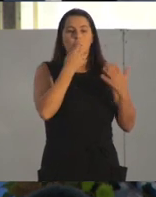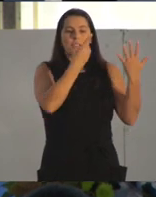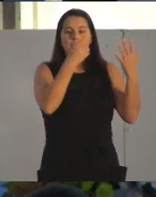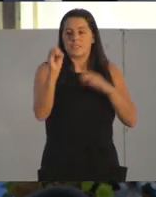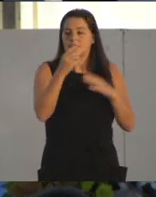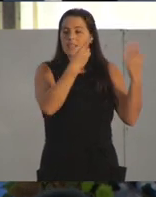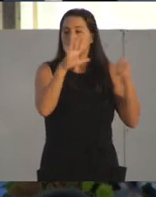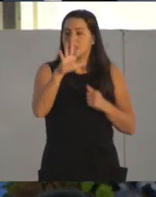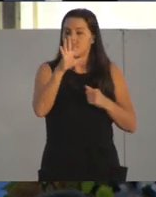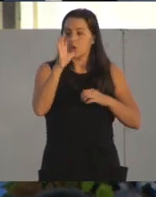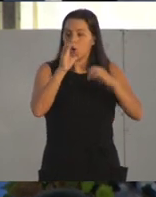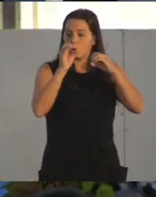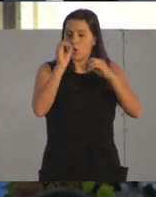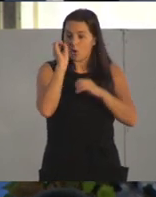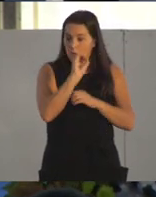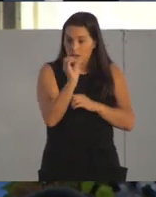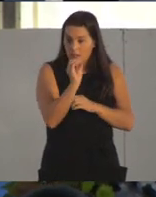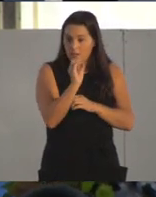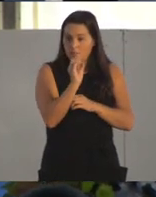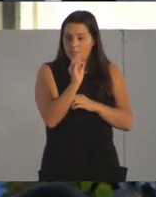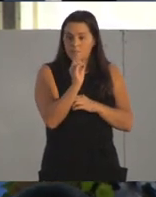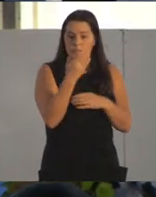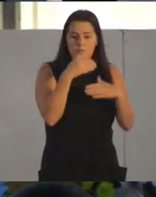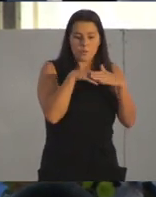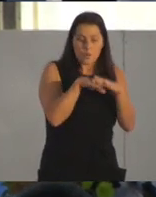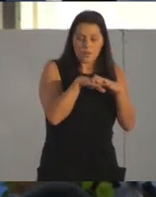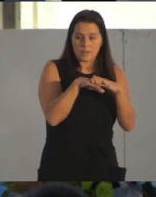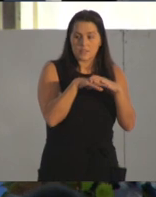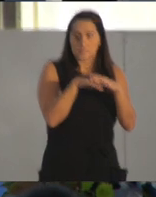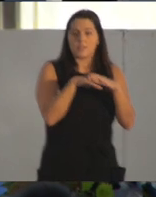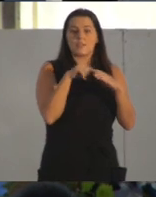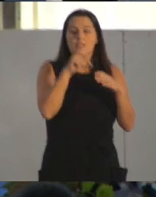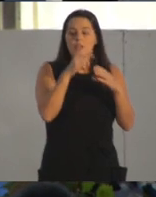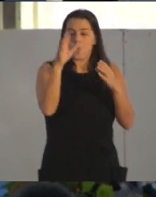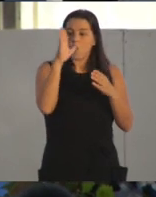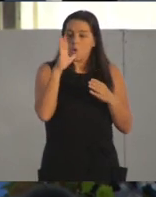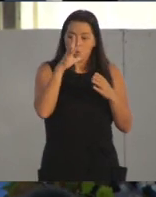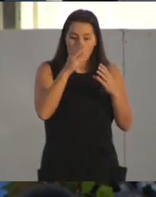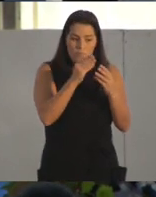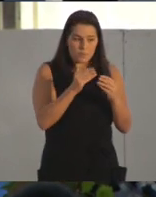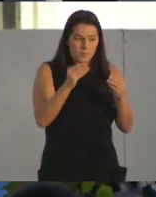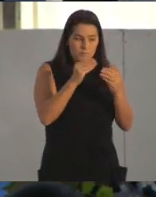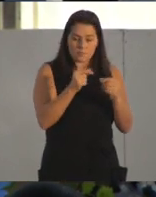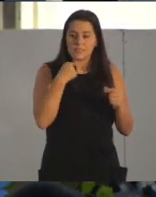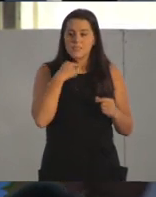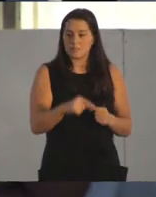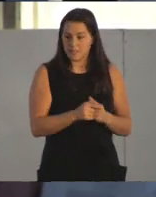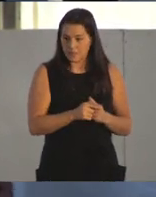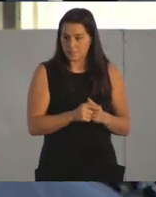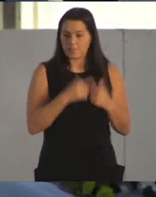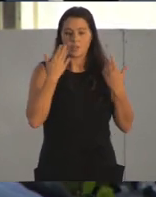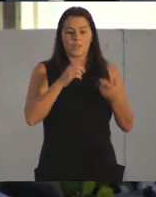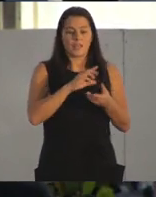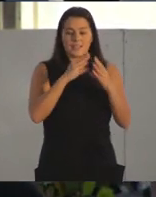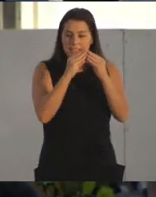grados, el porcentaje de humedad va a disminuir y la textura quizás no va a ser tan segura como en el momento